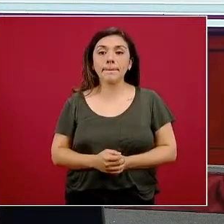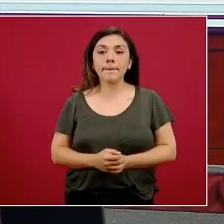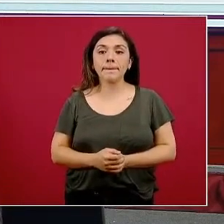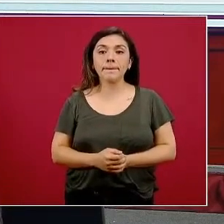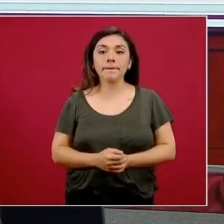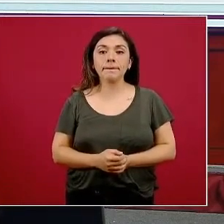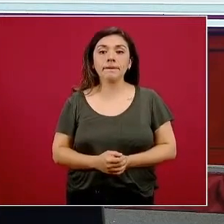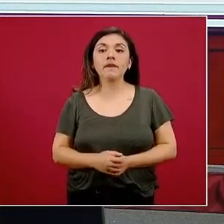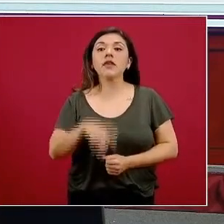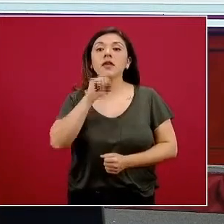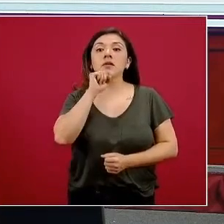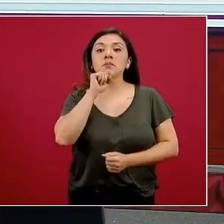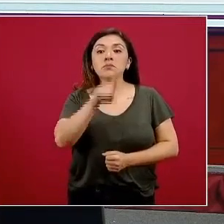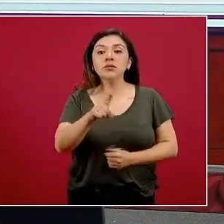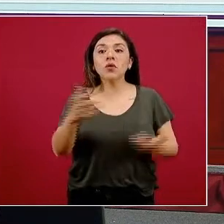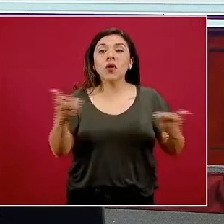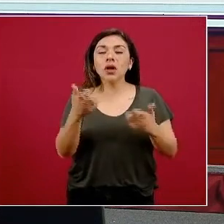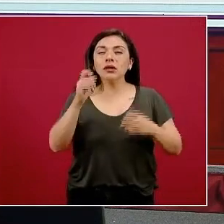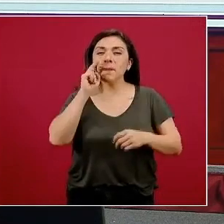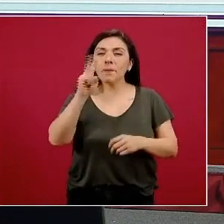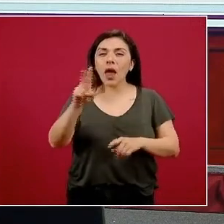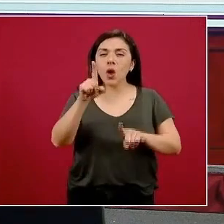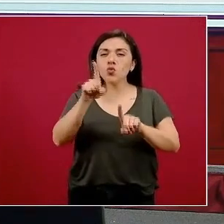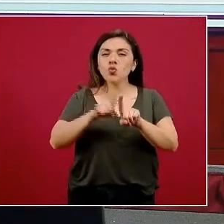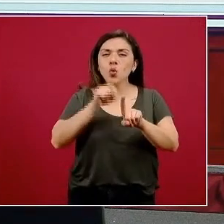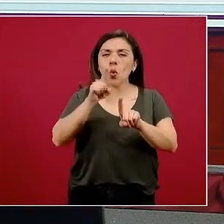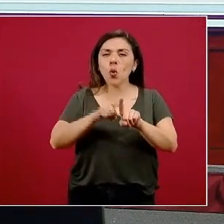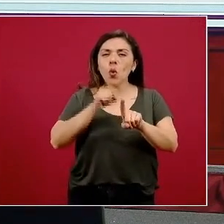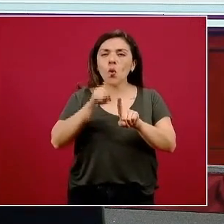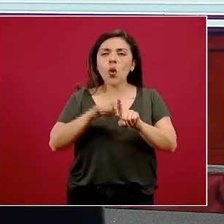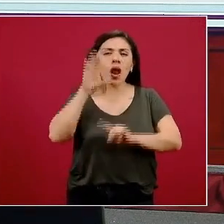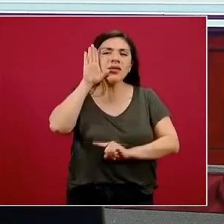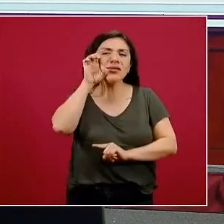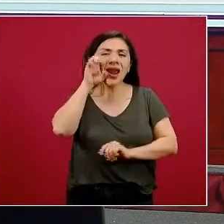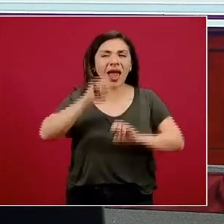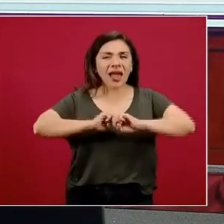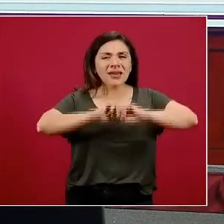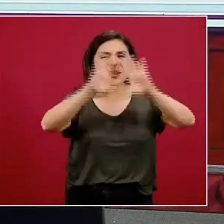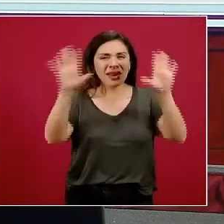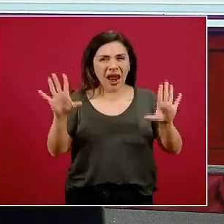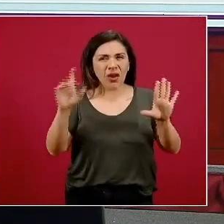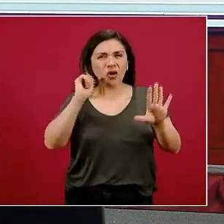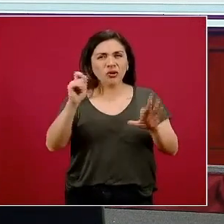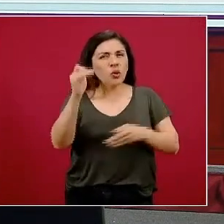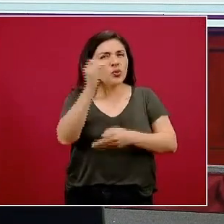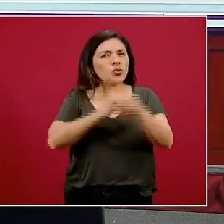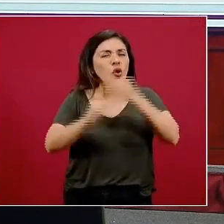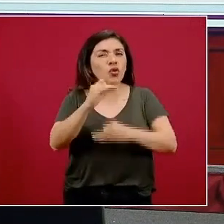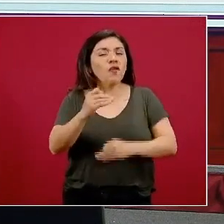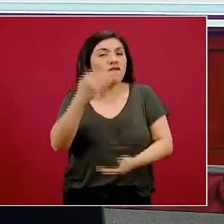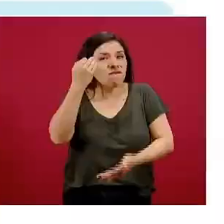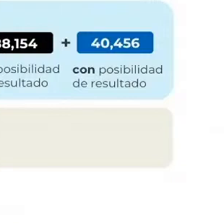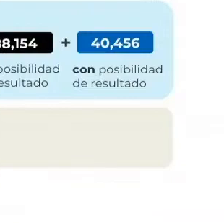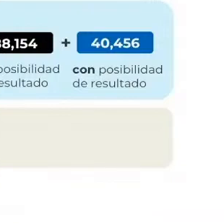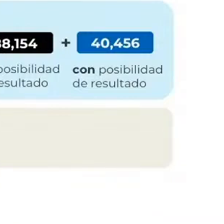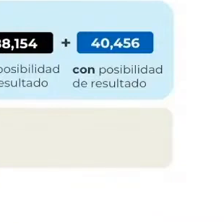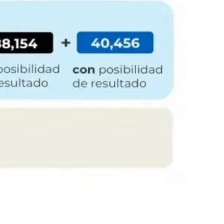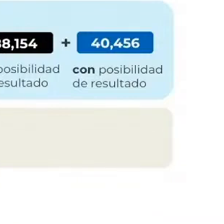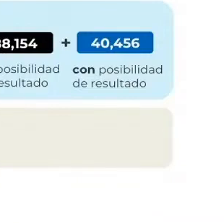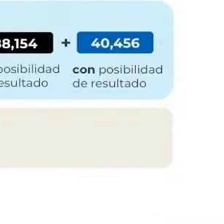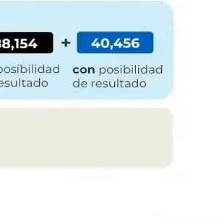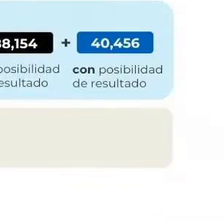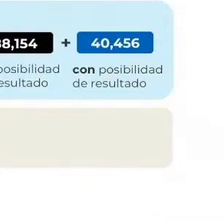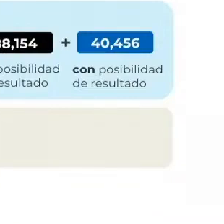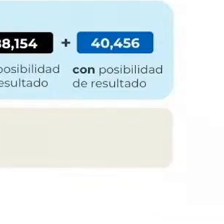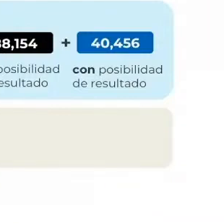también en relación a las barras de color naranja claro, que eran todos esos aún sospechosos,